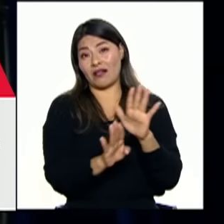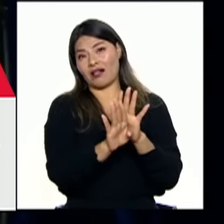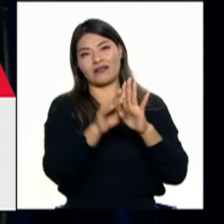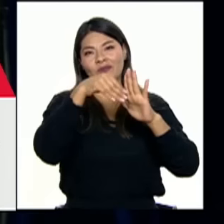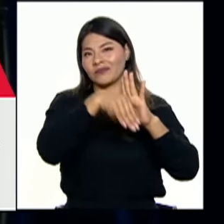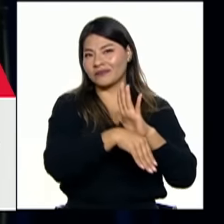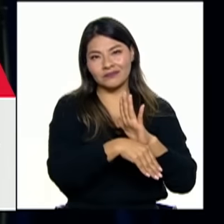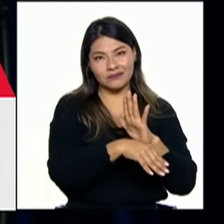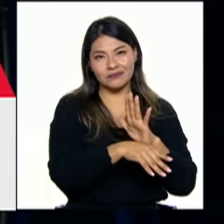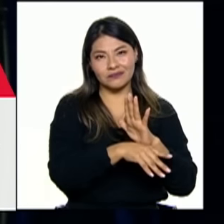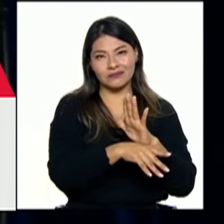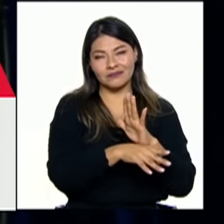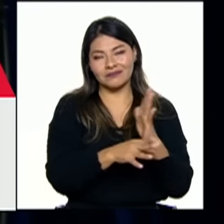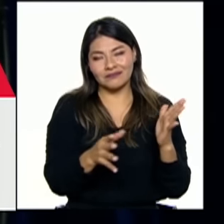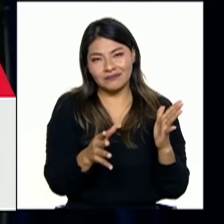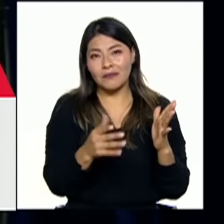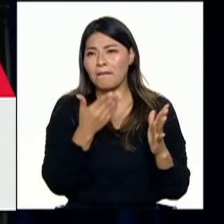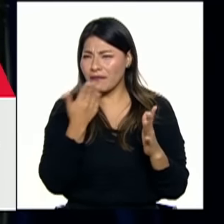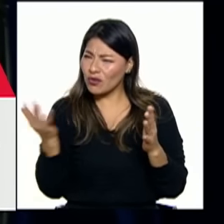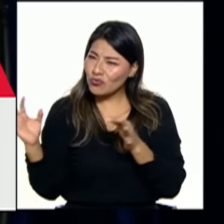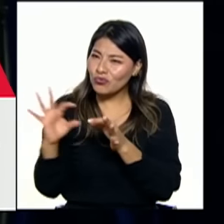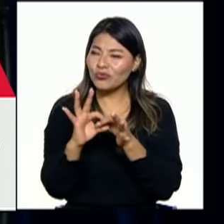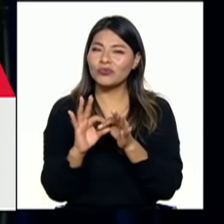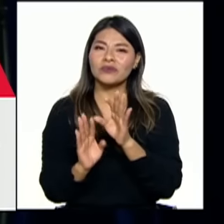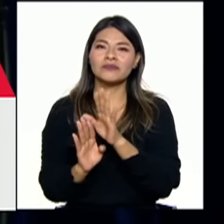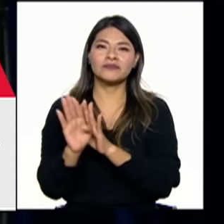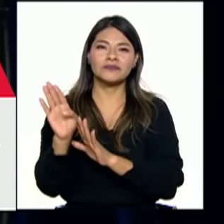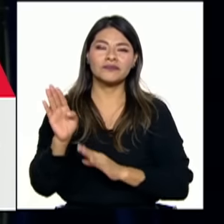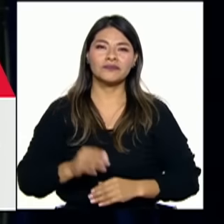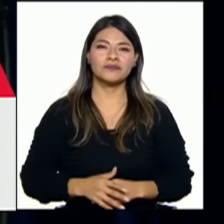país. Al contrario, unidos todos.